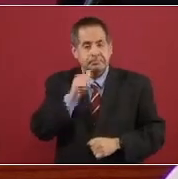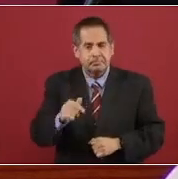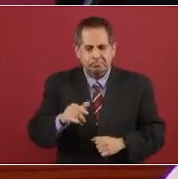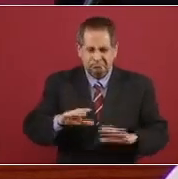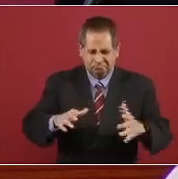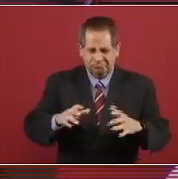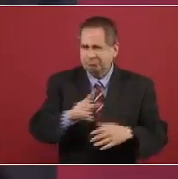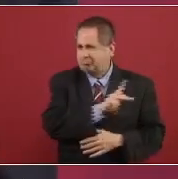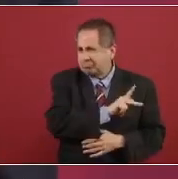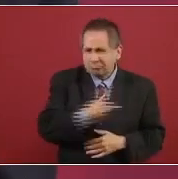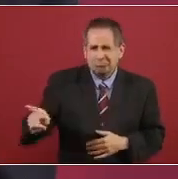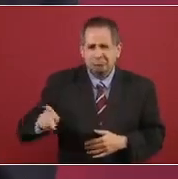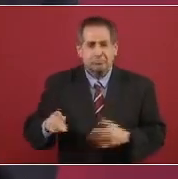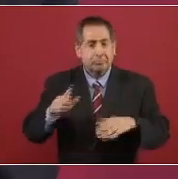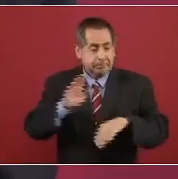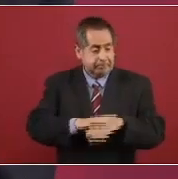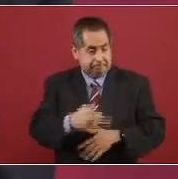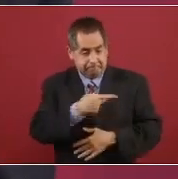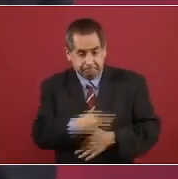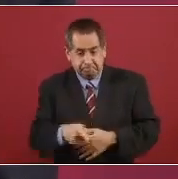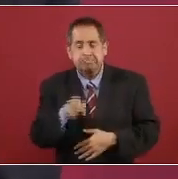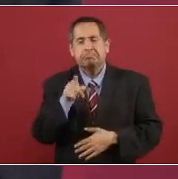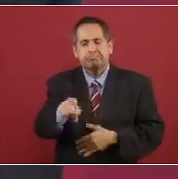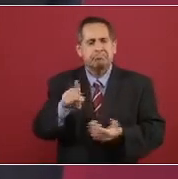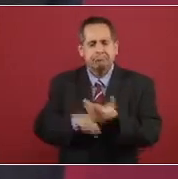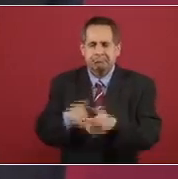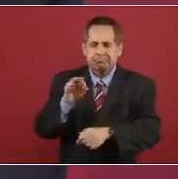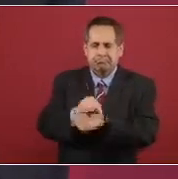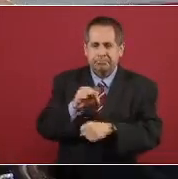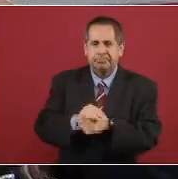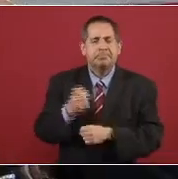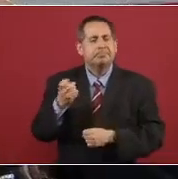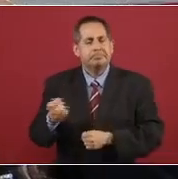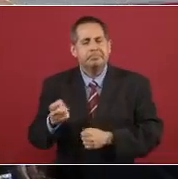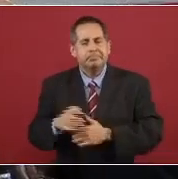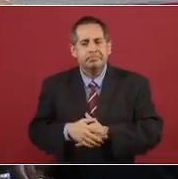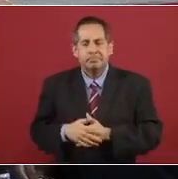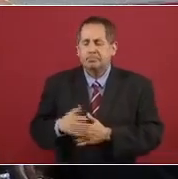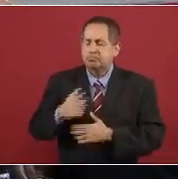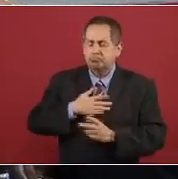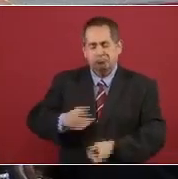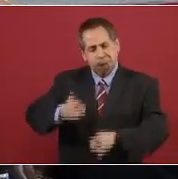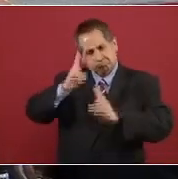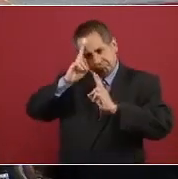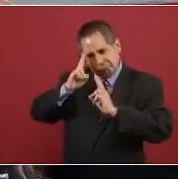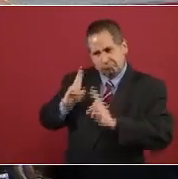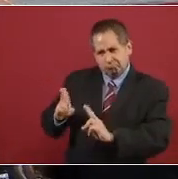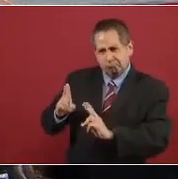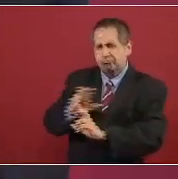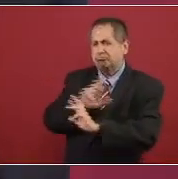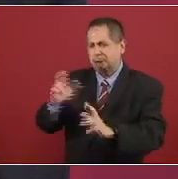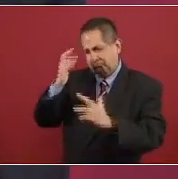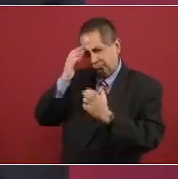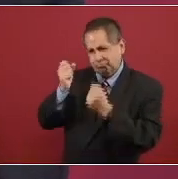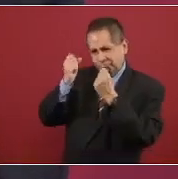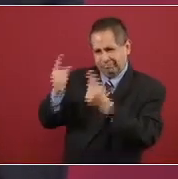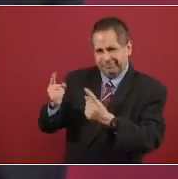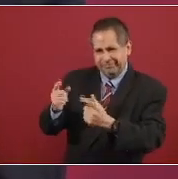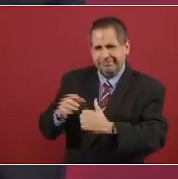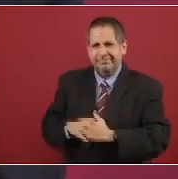raso, a los más pobres. Por eso nuestro homenaje, nuestro reconocimiento.